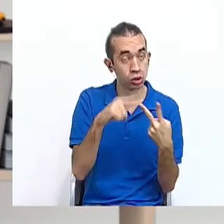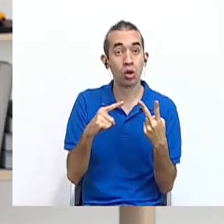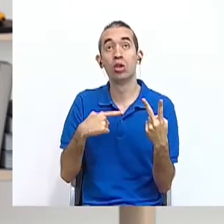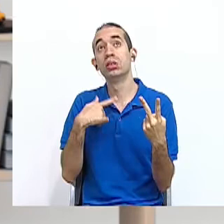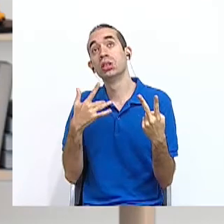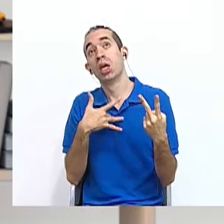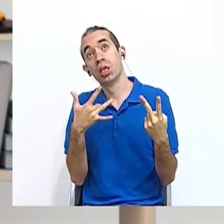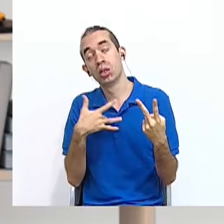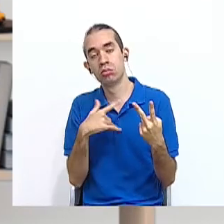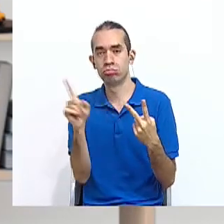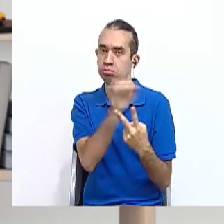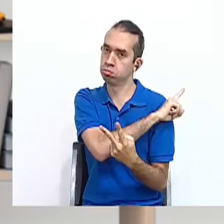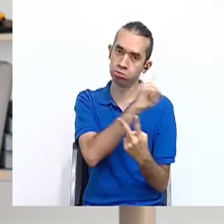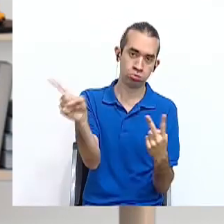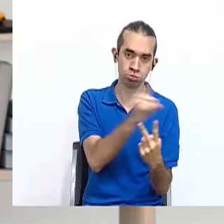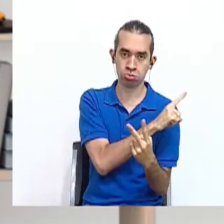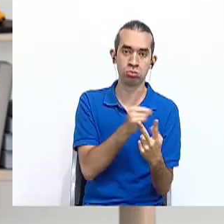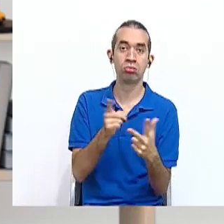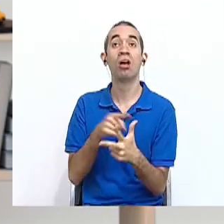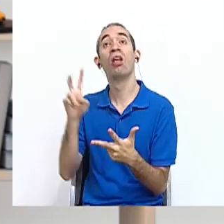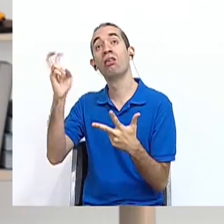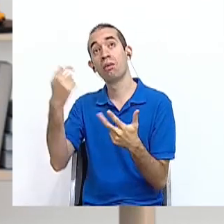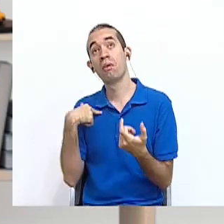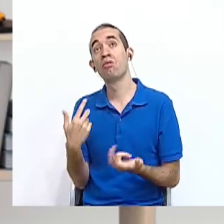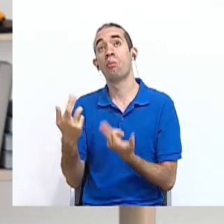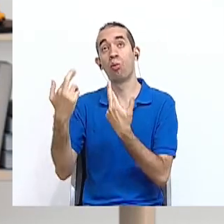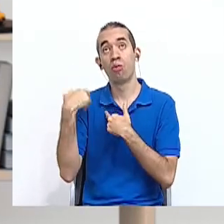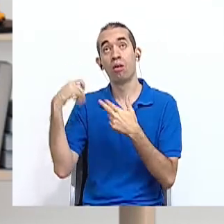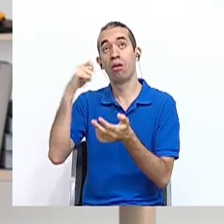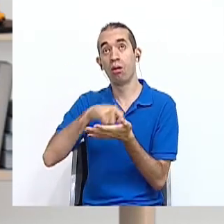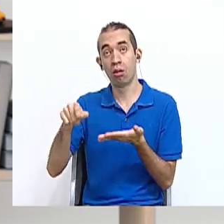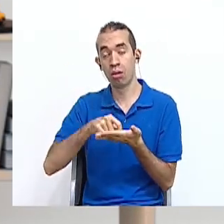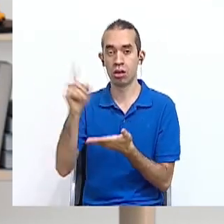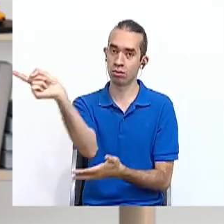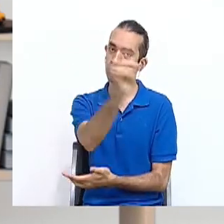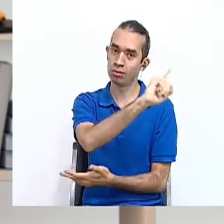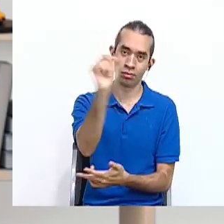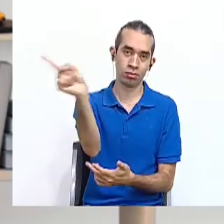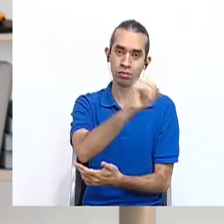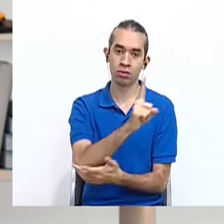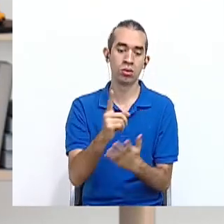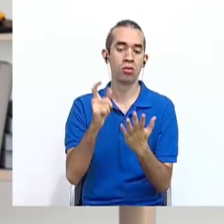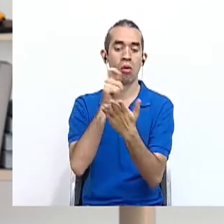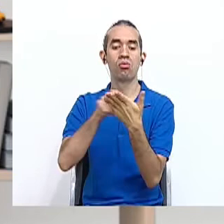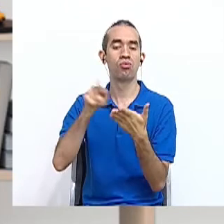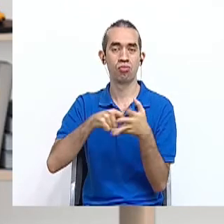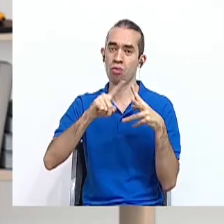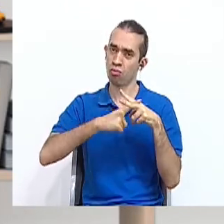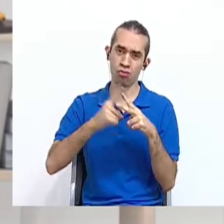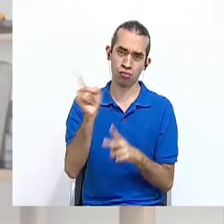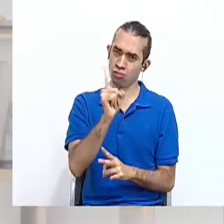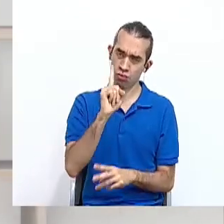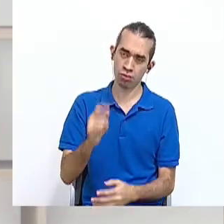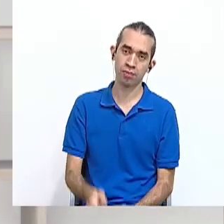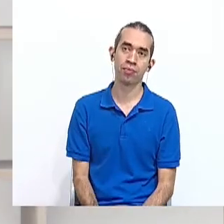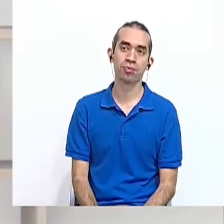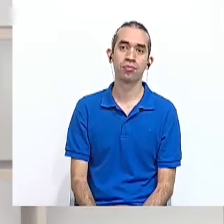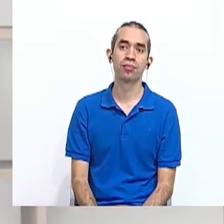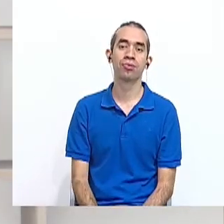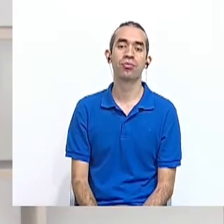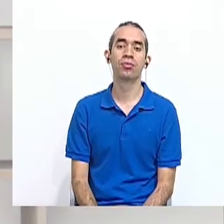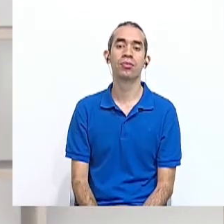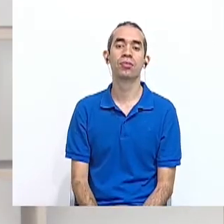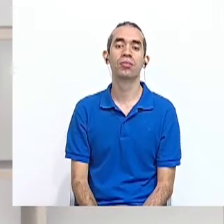que, tampoco el tema que me tocó hablar hoy. Muy bien, eso no lo escribamos en la introducción. Volvamos. Lo que vamos